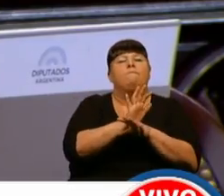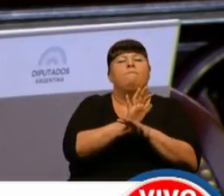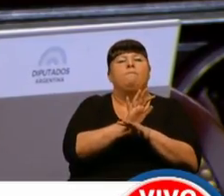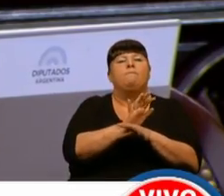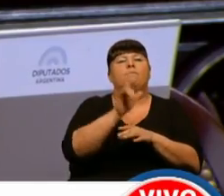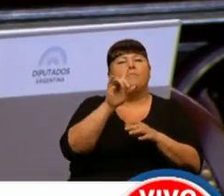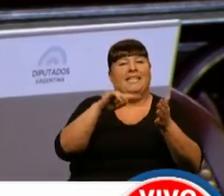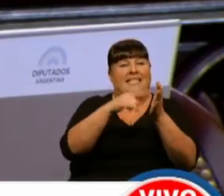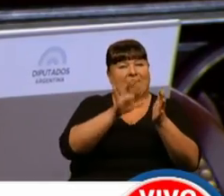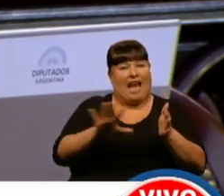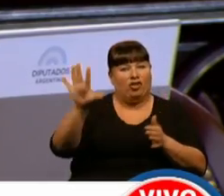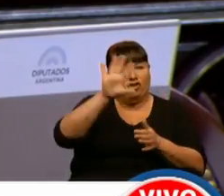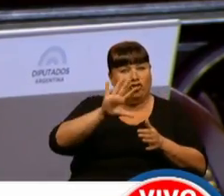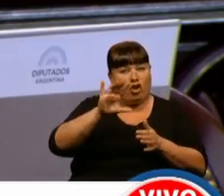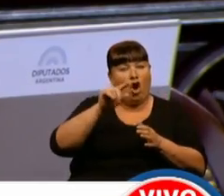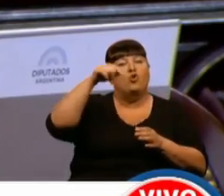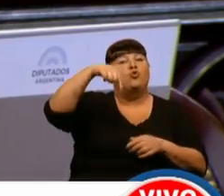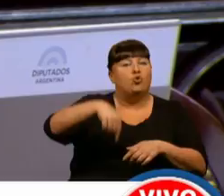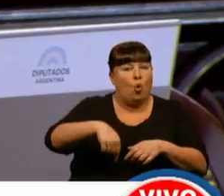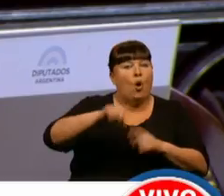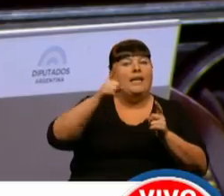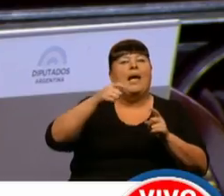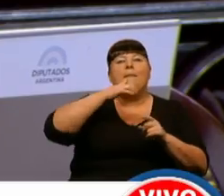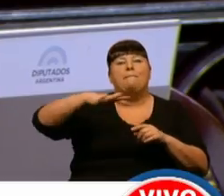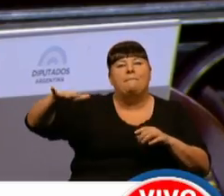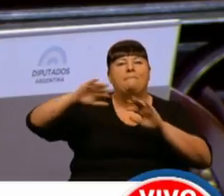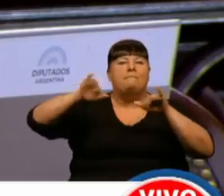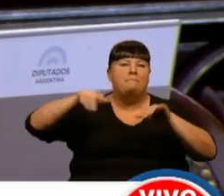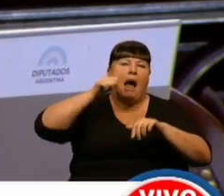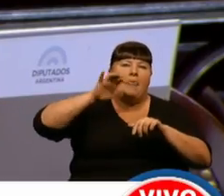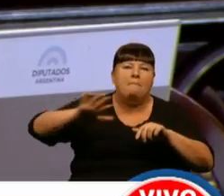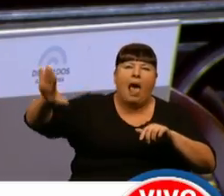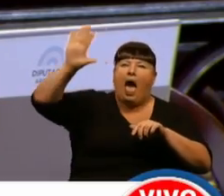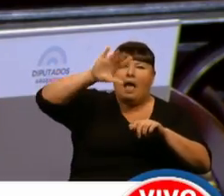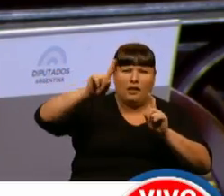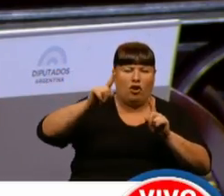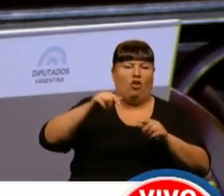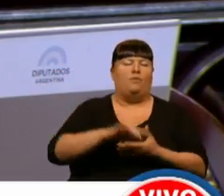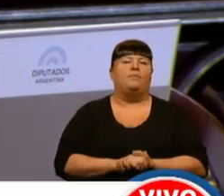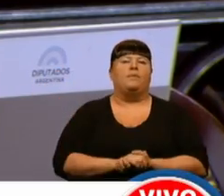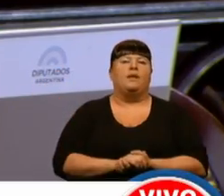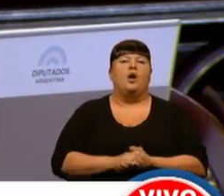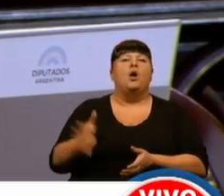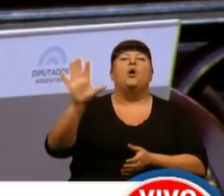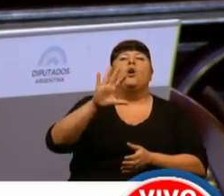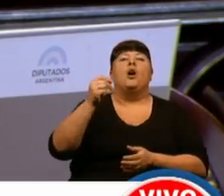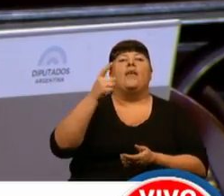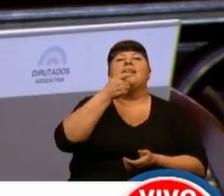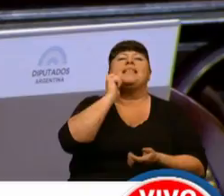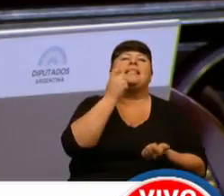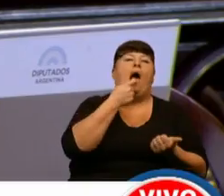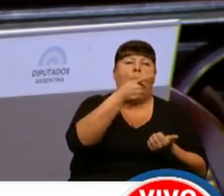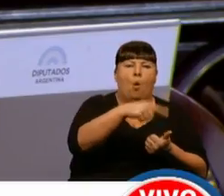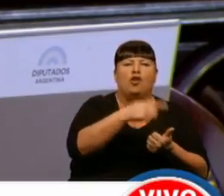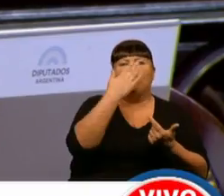del centro del sur y de la costa atlántica de la provincia de buenos aires- regiones de la provincia de san luis